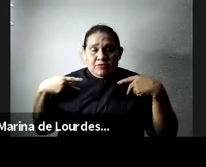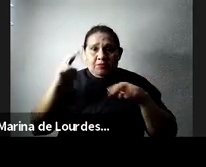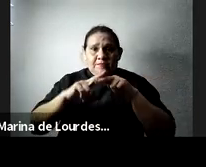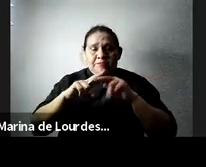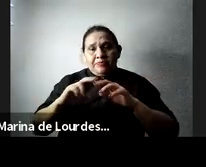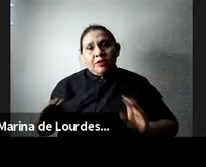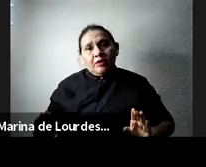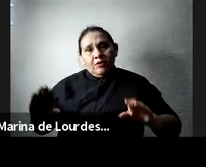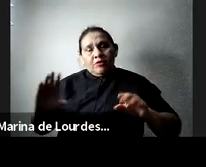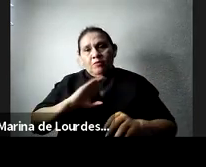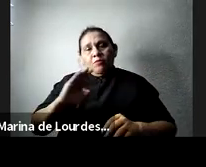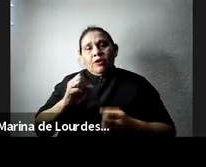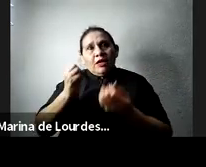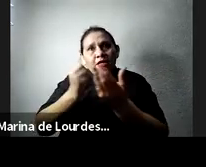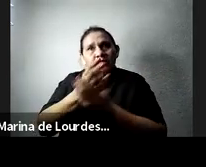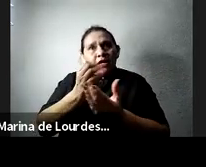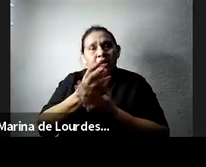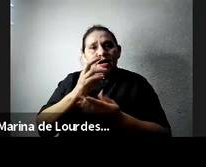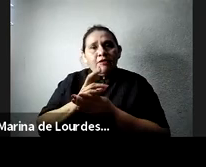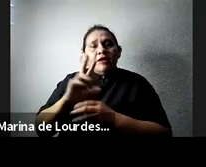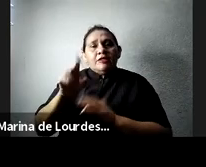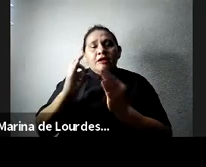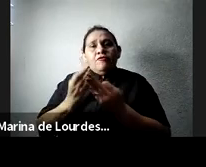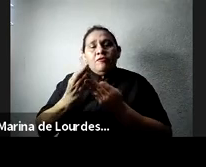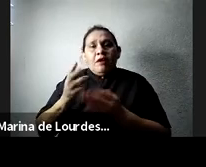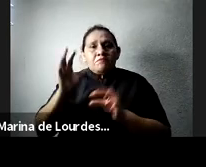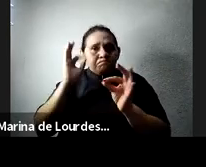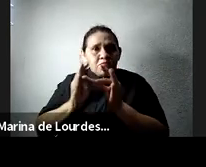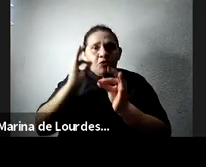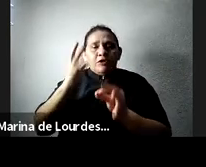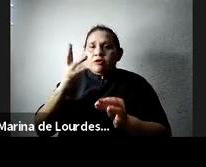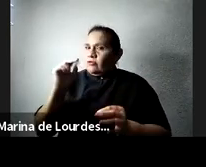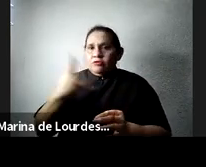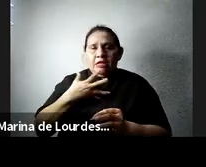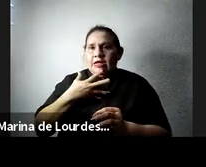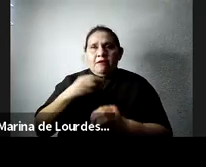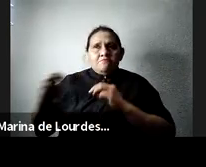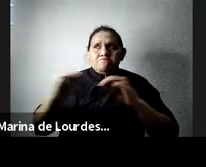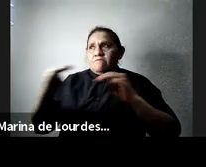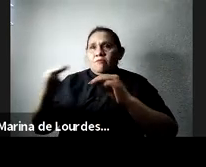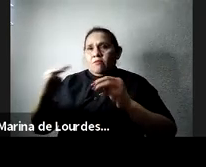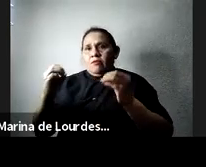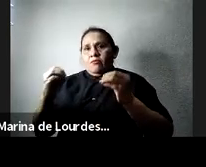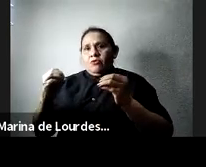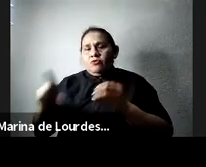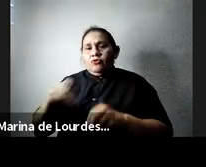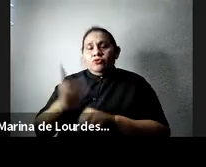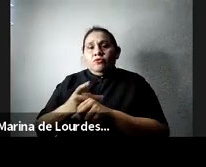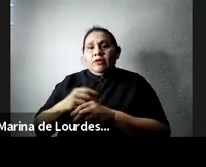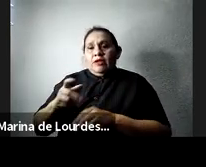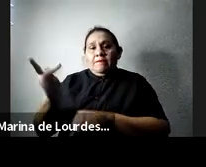ruedas pueda salir de manera perpendicular y no tenga que maniobrar sobre el arroyo